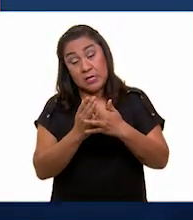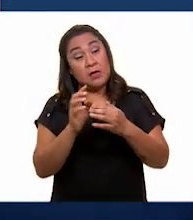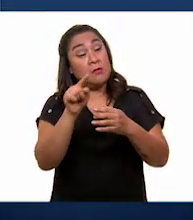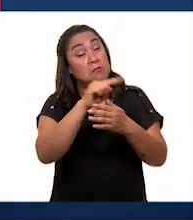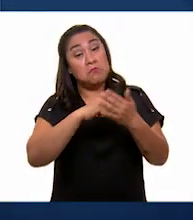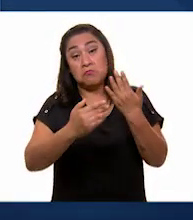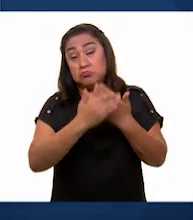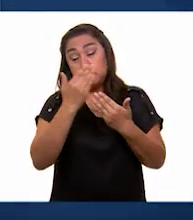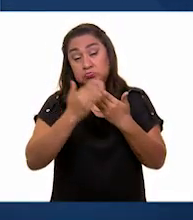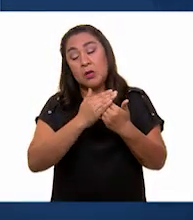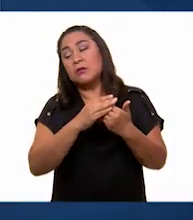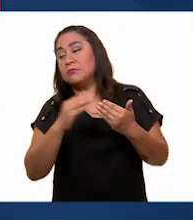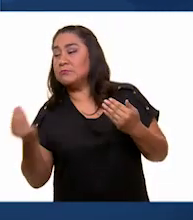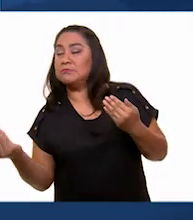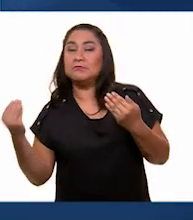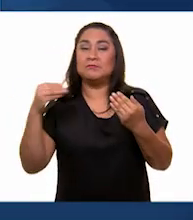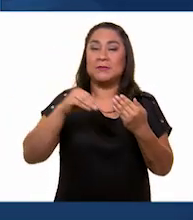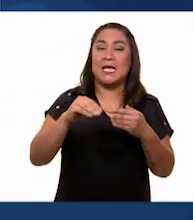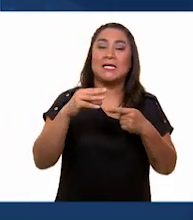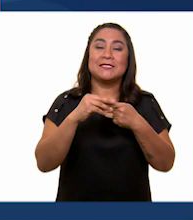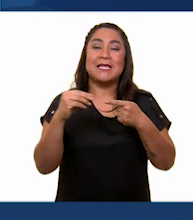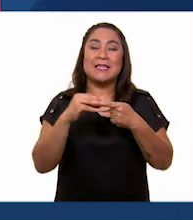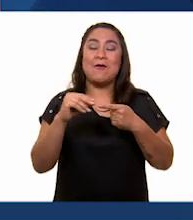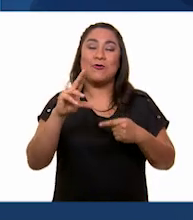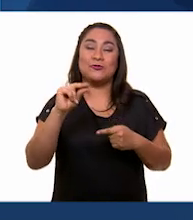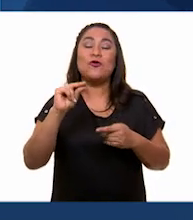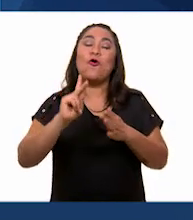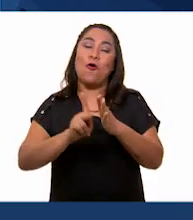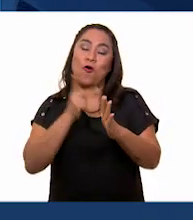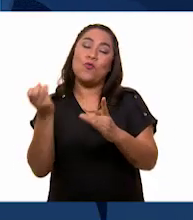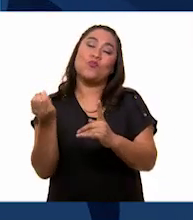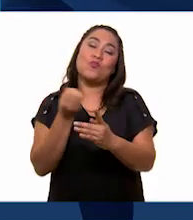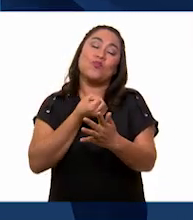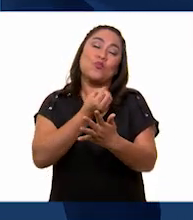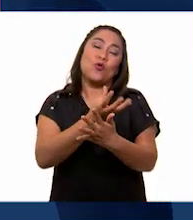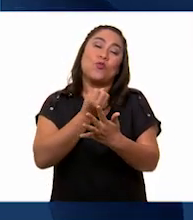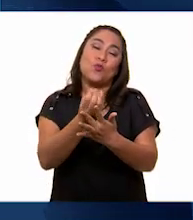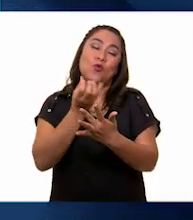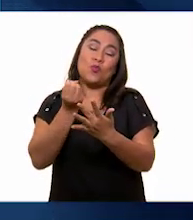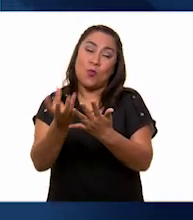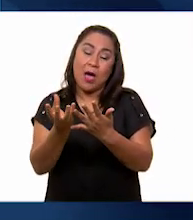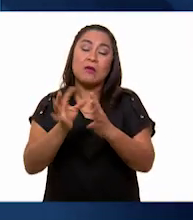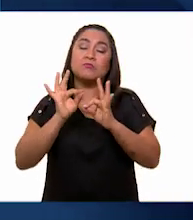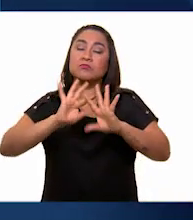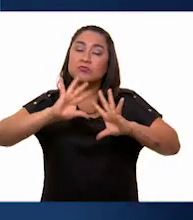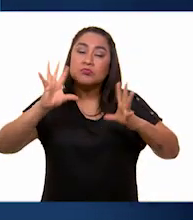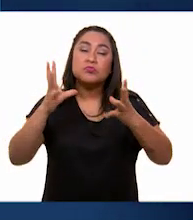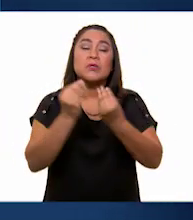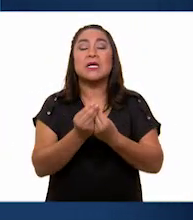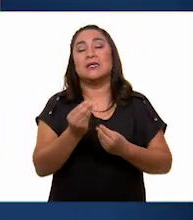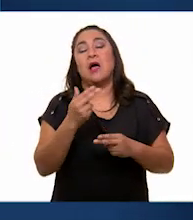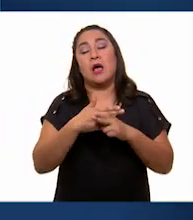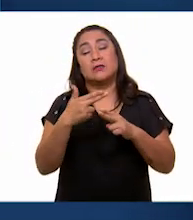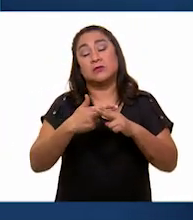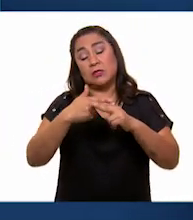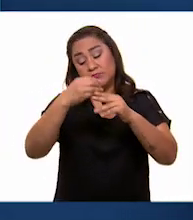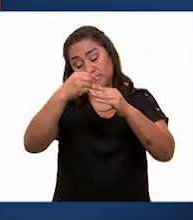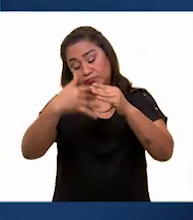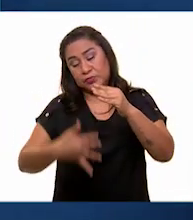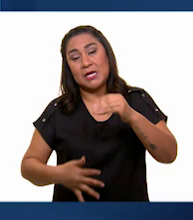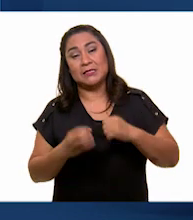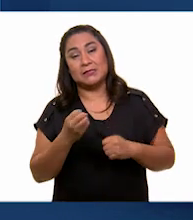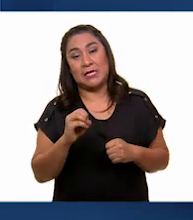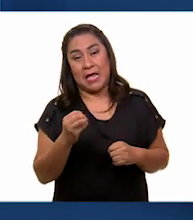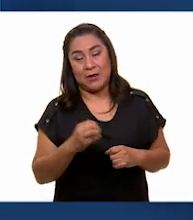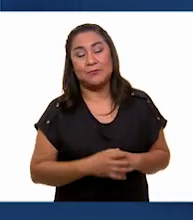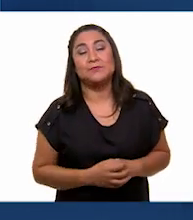nos alcance, se juntará con los centavos para seguir repartiendo hasta obtener como residuo cero. Por lo tanto,